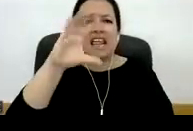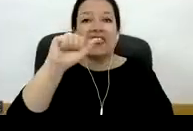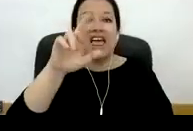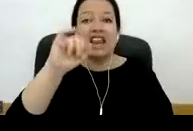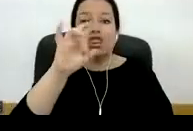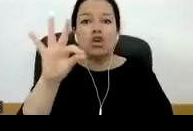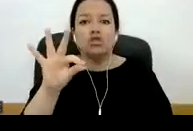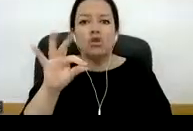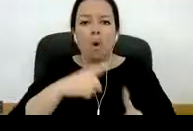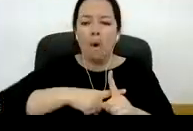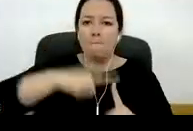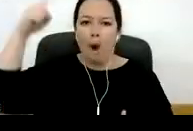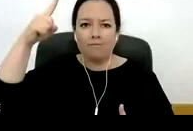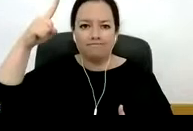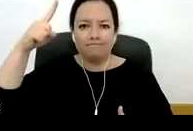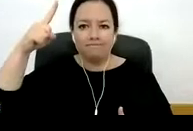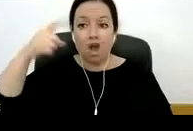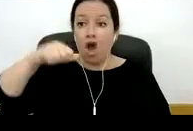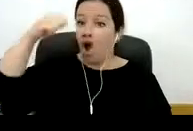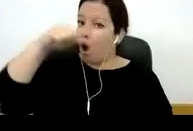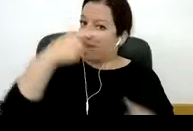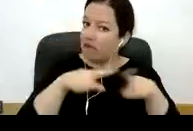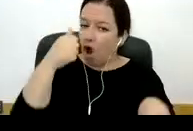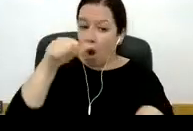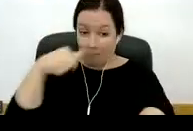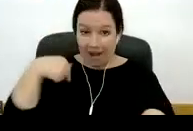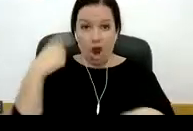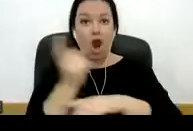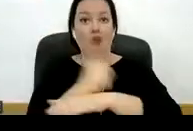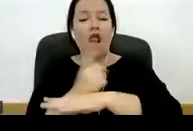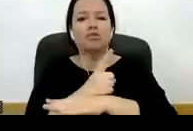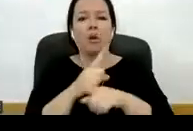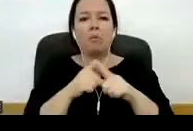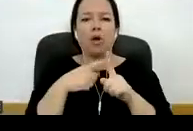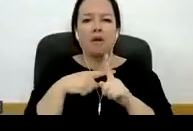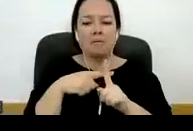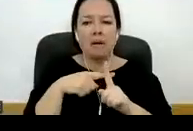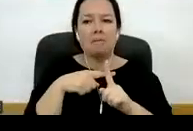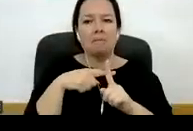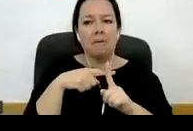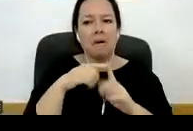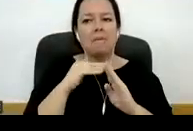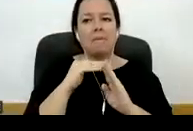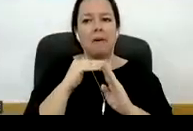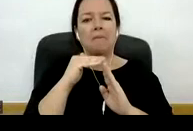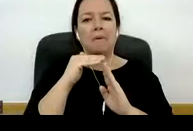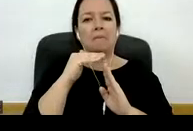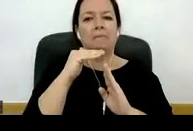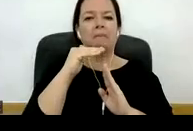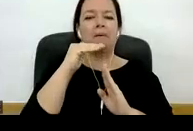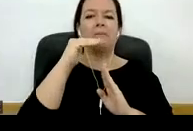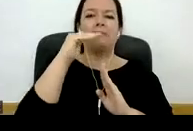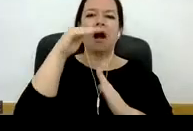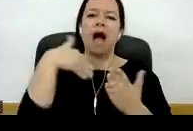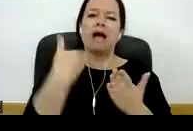que no es gradual. Es decir, en los hombres el aumento de los triglicéridos y del colesterol es gradual hasta el momento, los